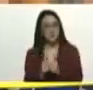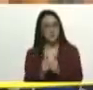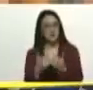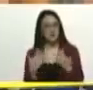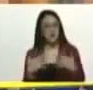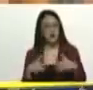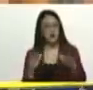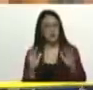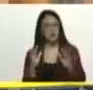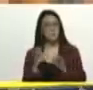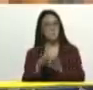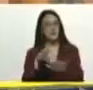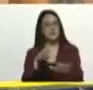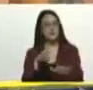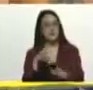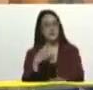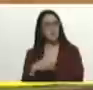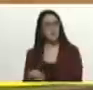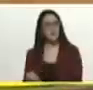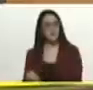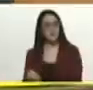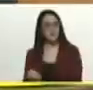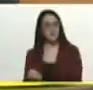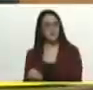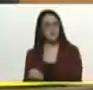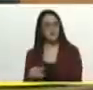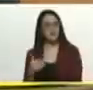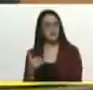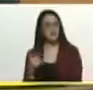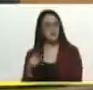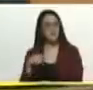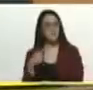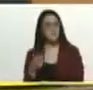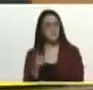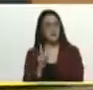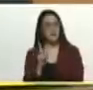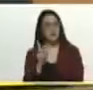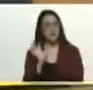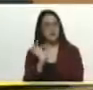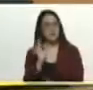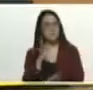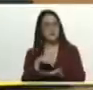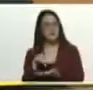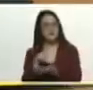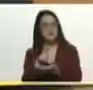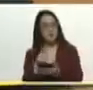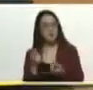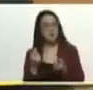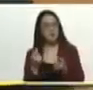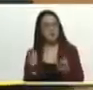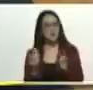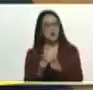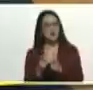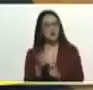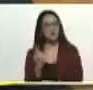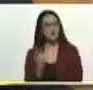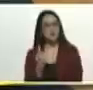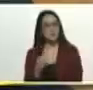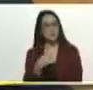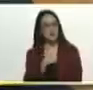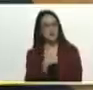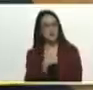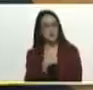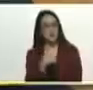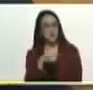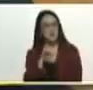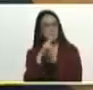aunque la mayoría de los presidentes que vamos a encontrarnos mañana no han participado todavía de ninguna reunión. Solo yo y